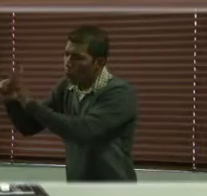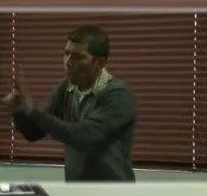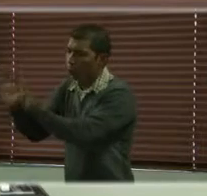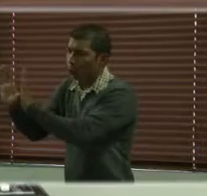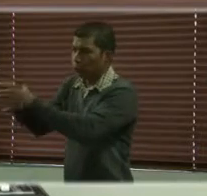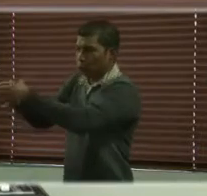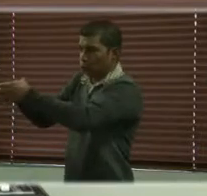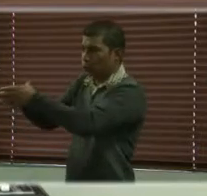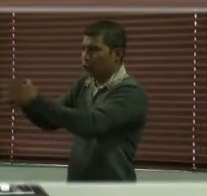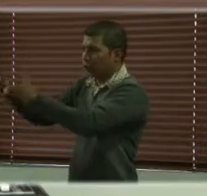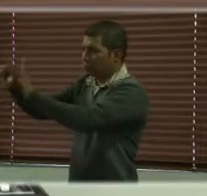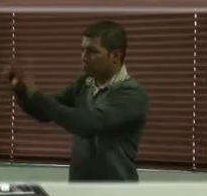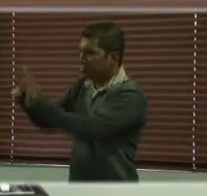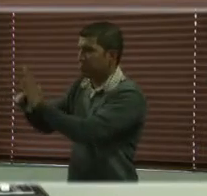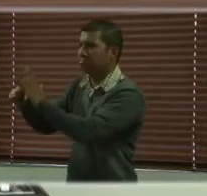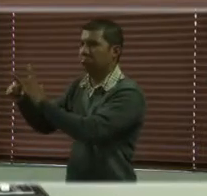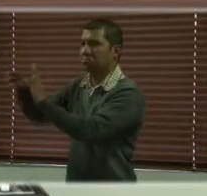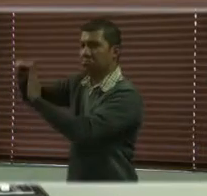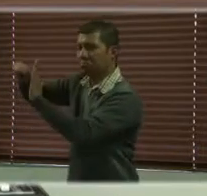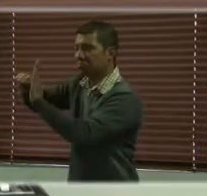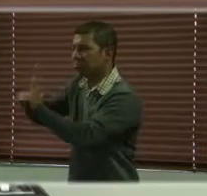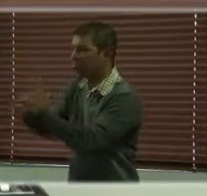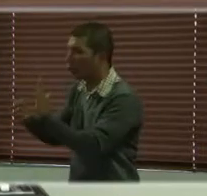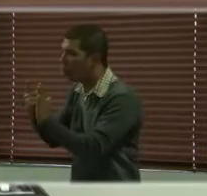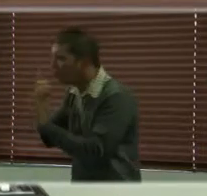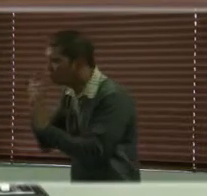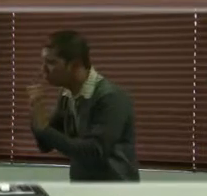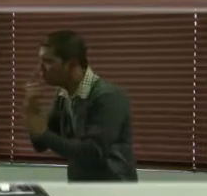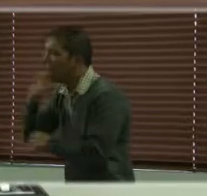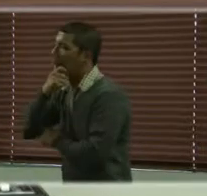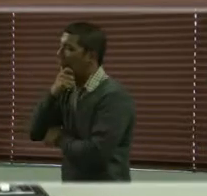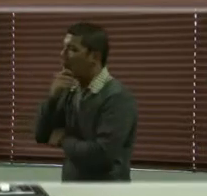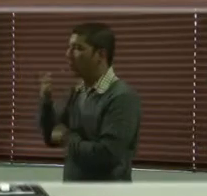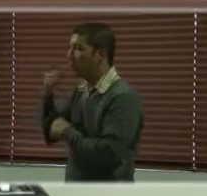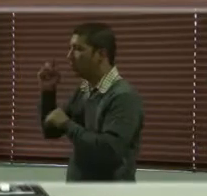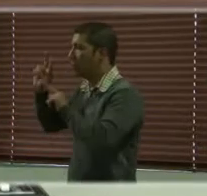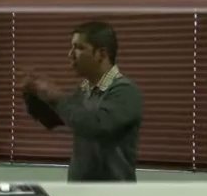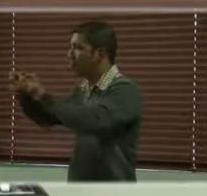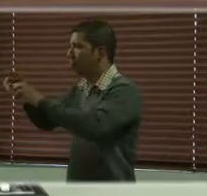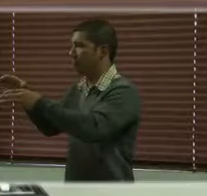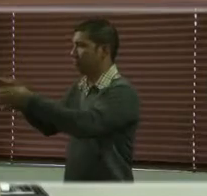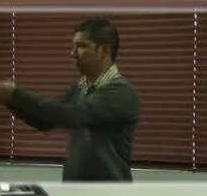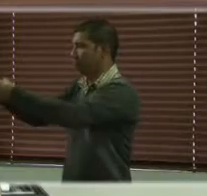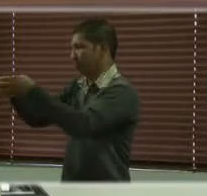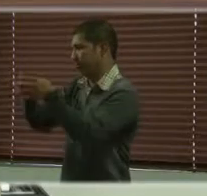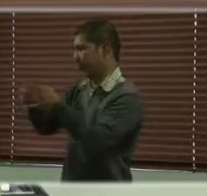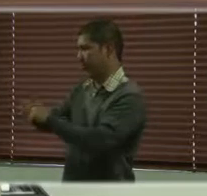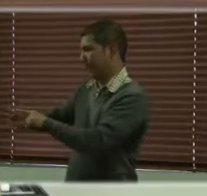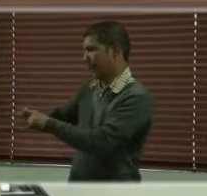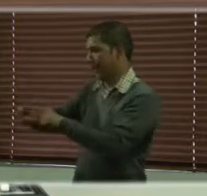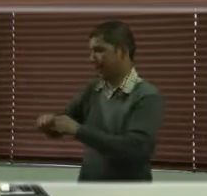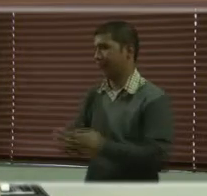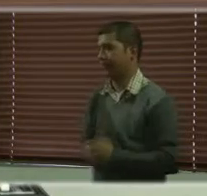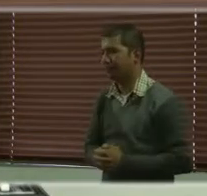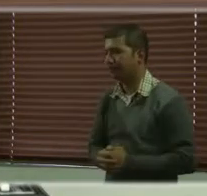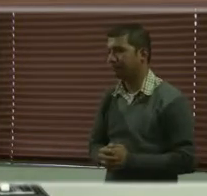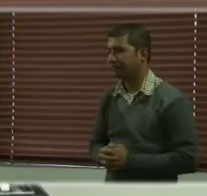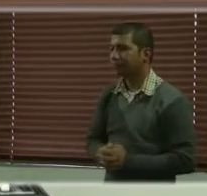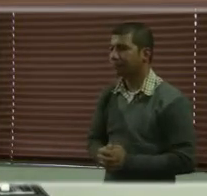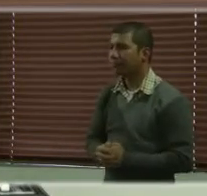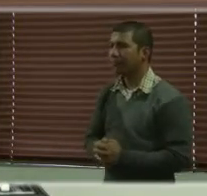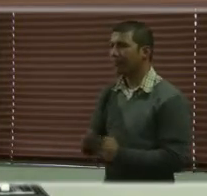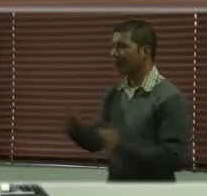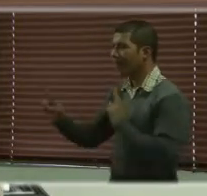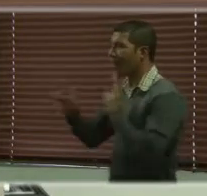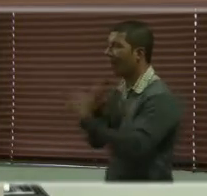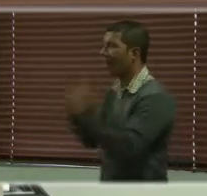que han ido produciendo esas diferentes órganos y agencias ahora la relación Es muy variada